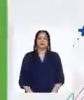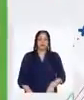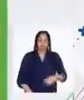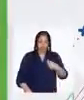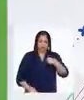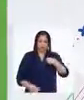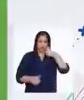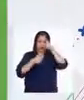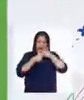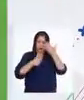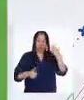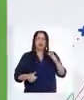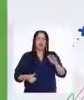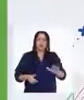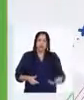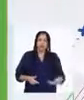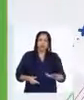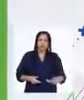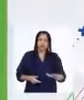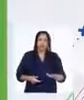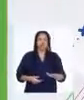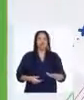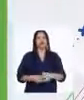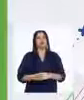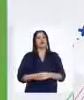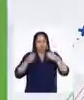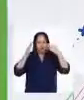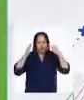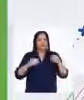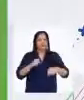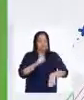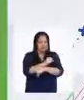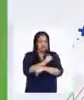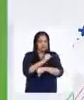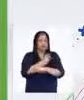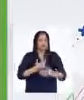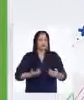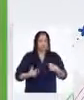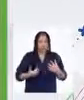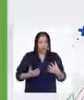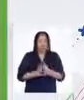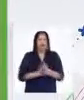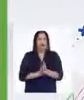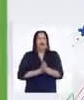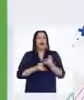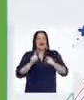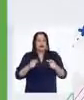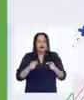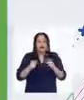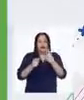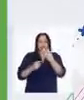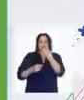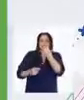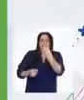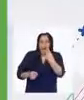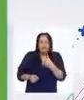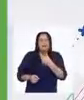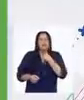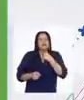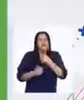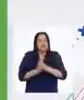prácticamente desde muy niño, es como que algo que te atrae, algo que te